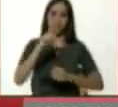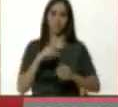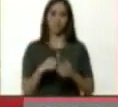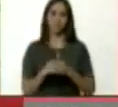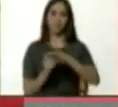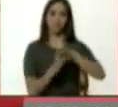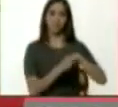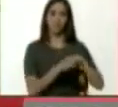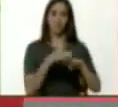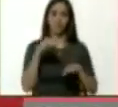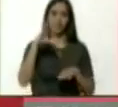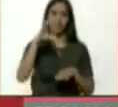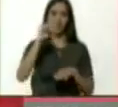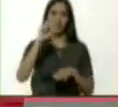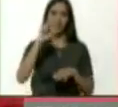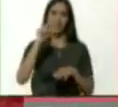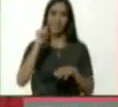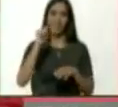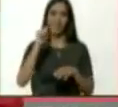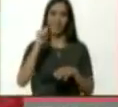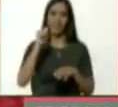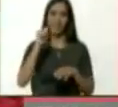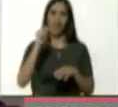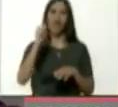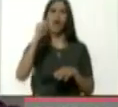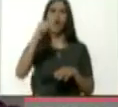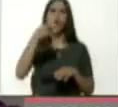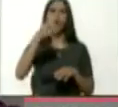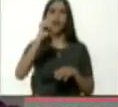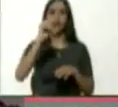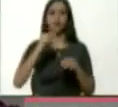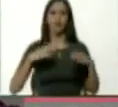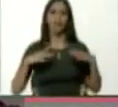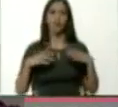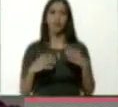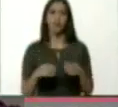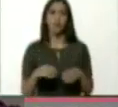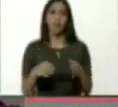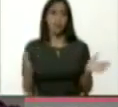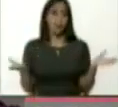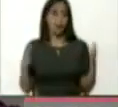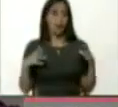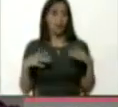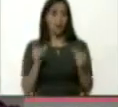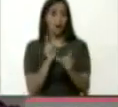Calangola creo que también se va. Todos se van de vacaciones, o sea que deberíamos irnos también. ¿Y eso por qué? Pues las vacaciones de agosto.